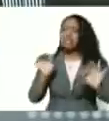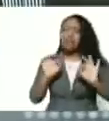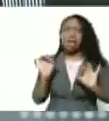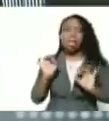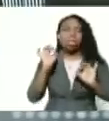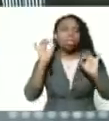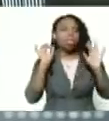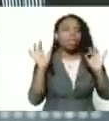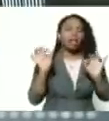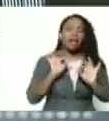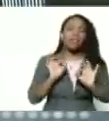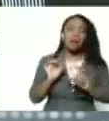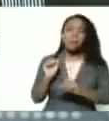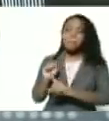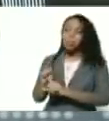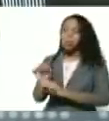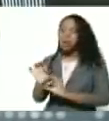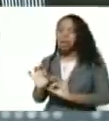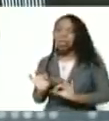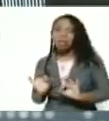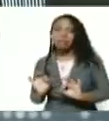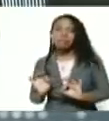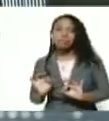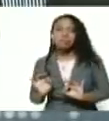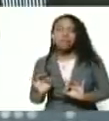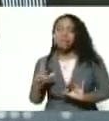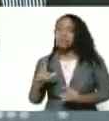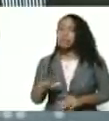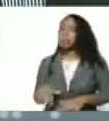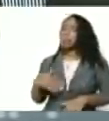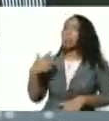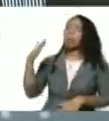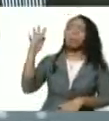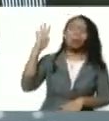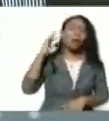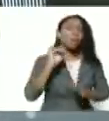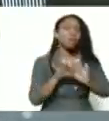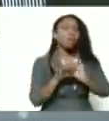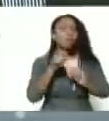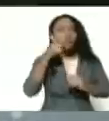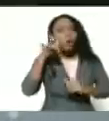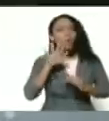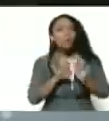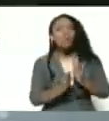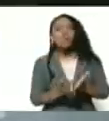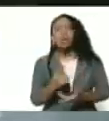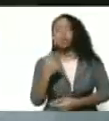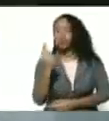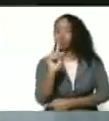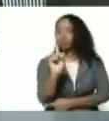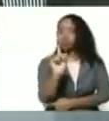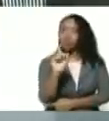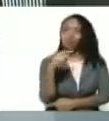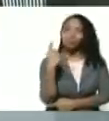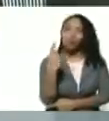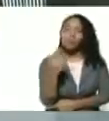tipo, sin nacionalismo. Sin mal hablar de ningún pueblo del mundo, ¿no? Solamente